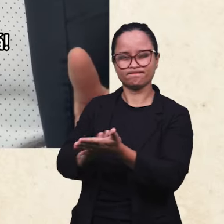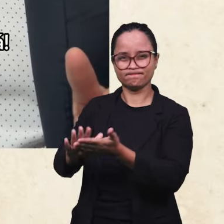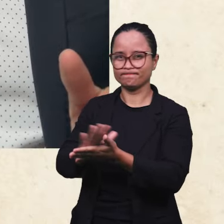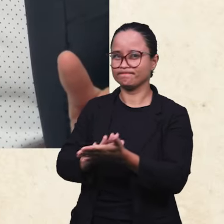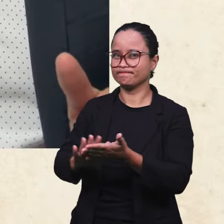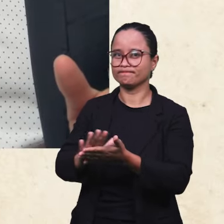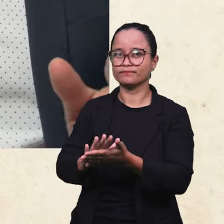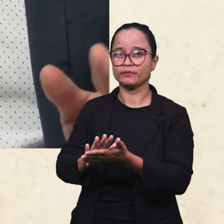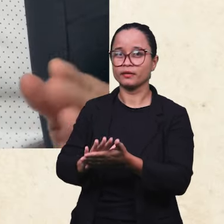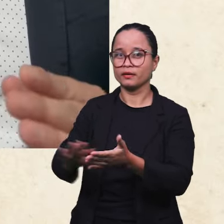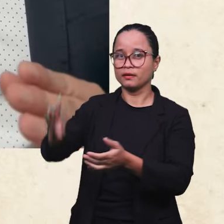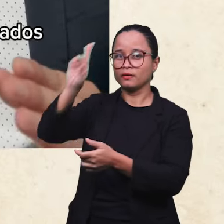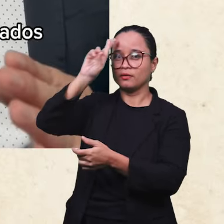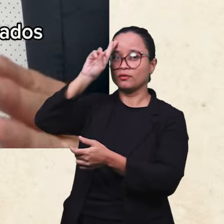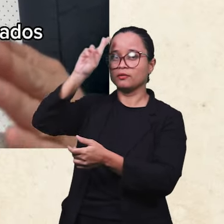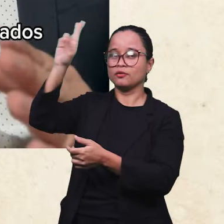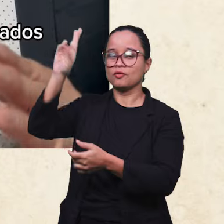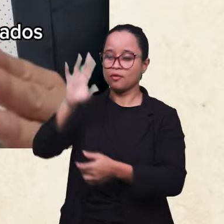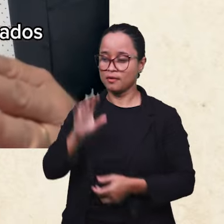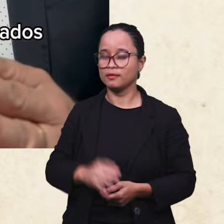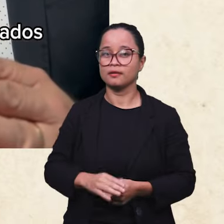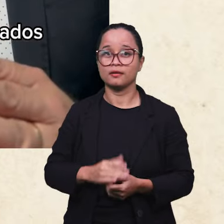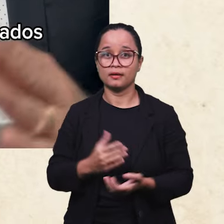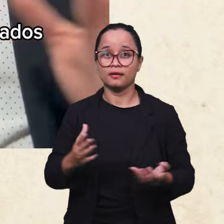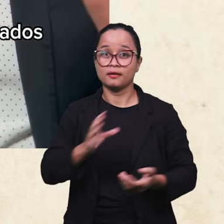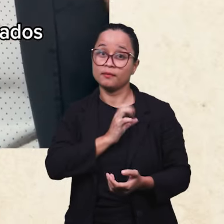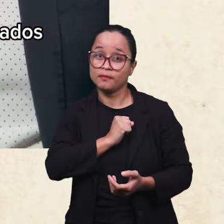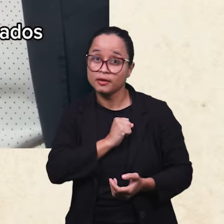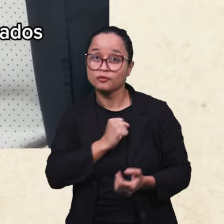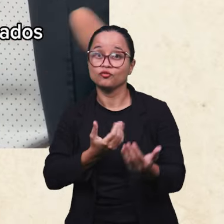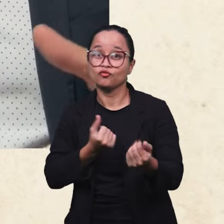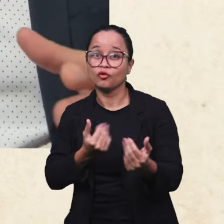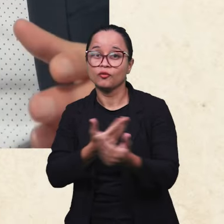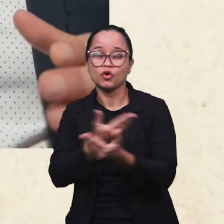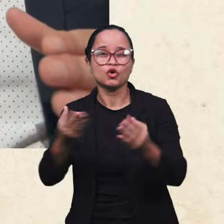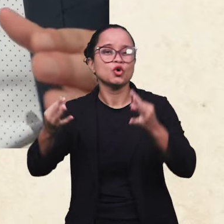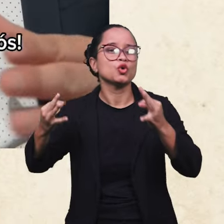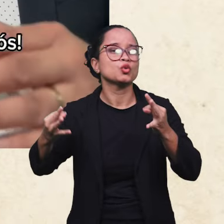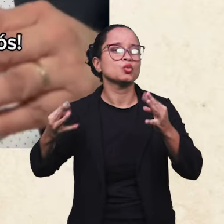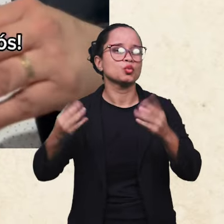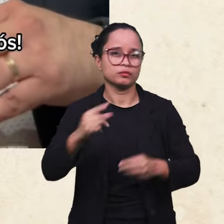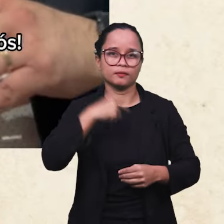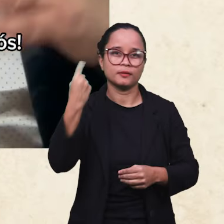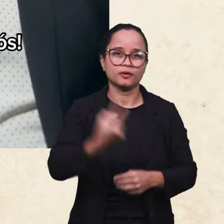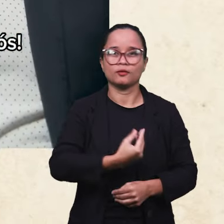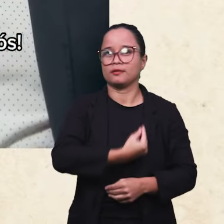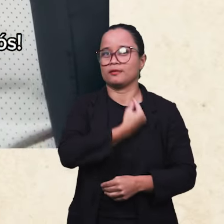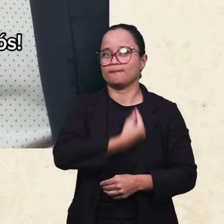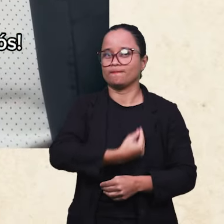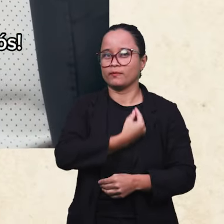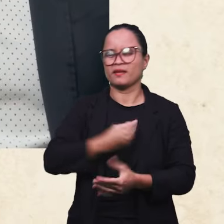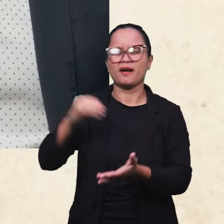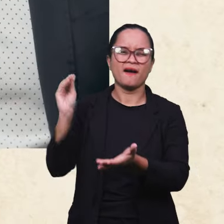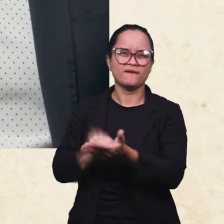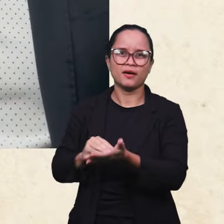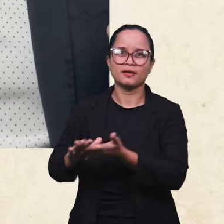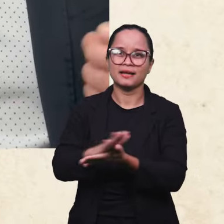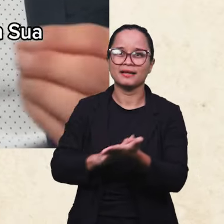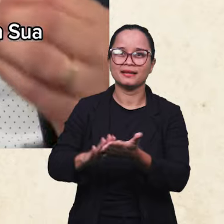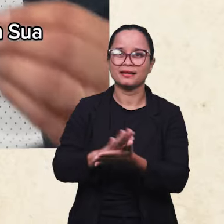me faltará. El Señor, mis amados jóvenes, Él es todo para